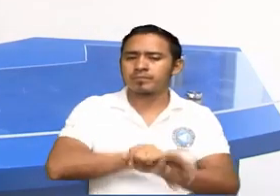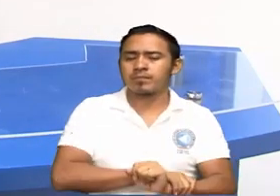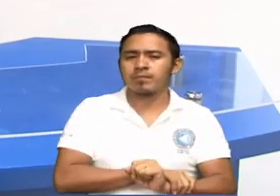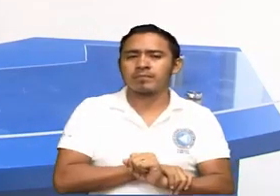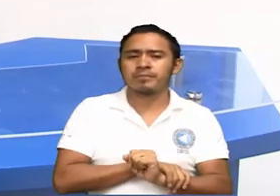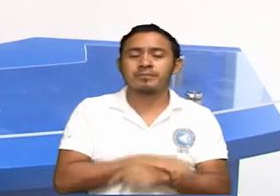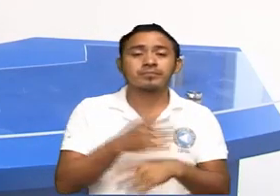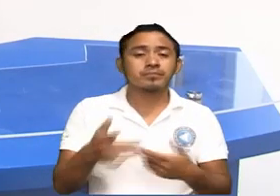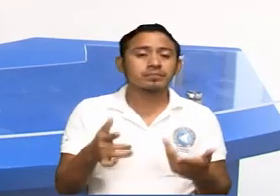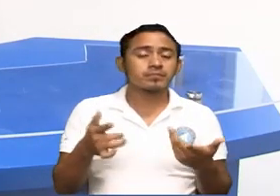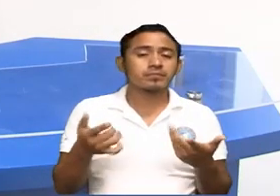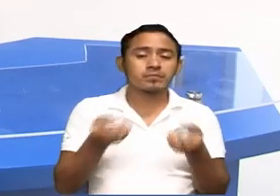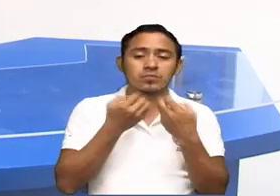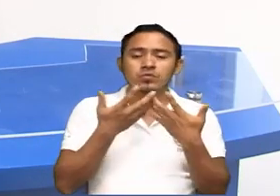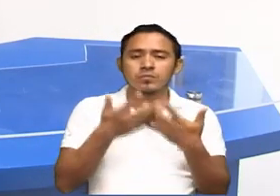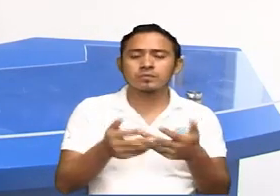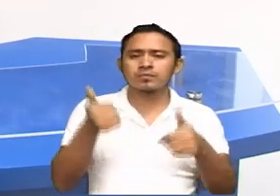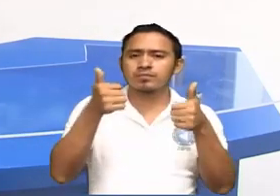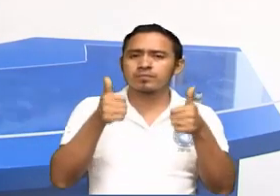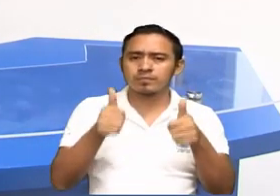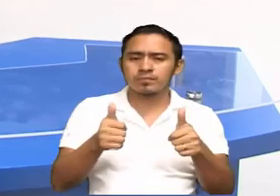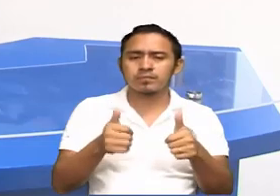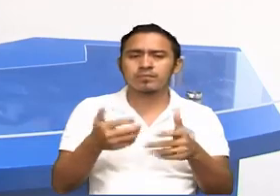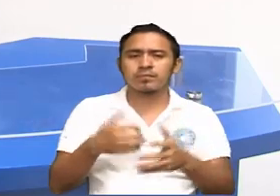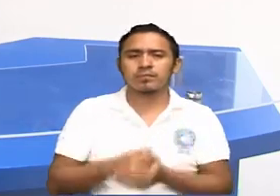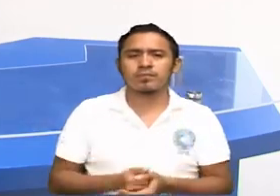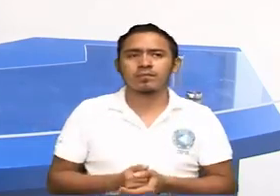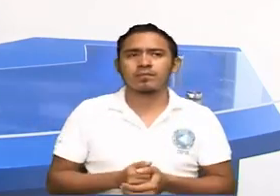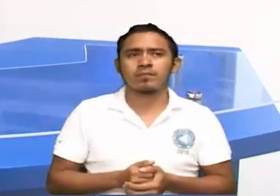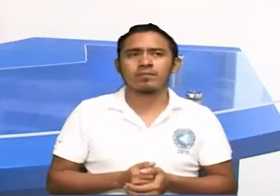en su comunicación con el pueblo nicaragüense, anunció que el presidente